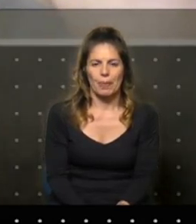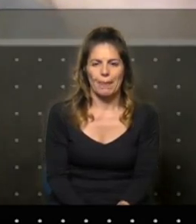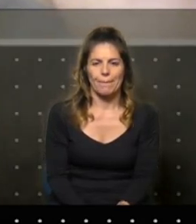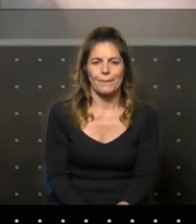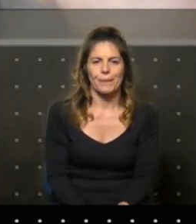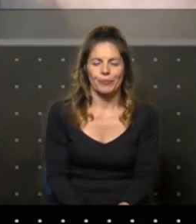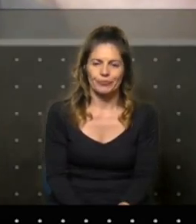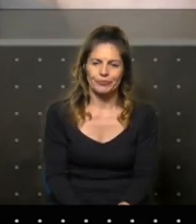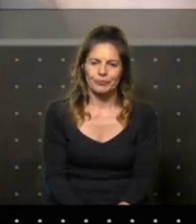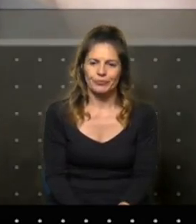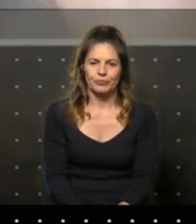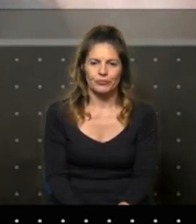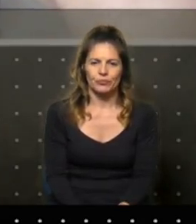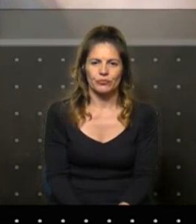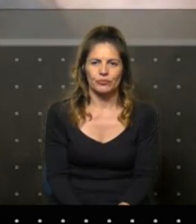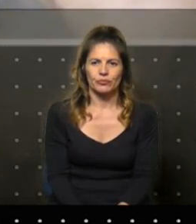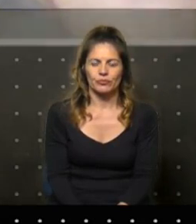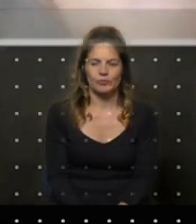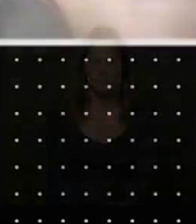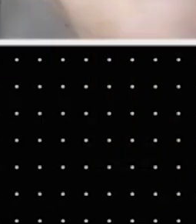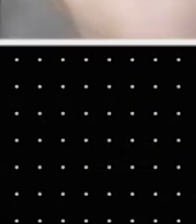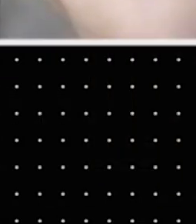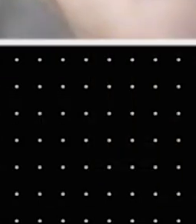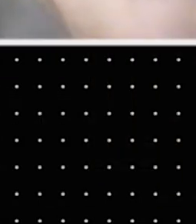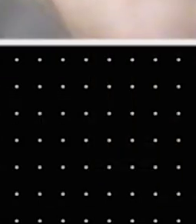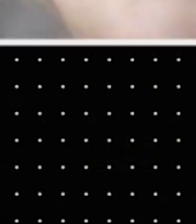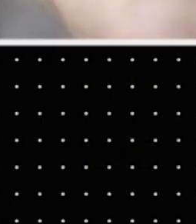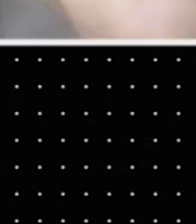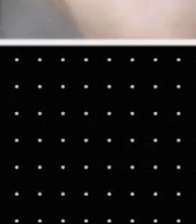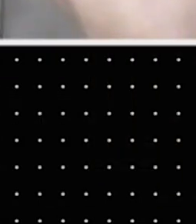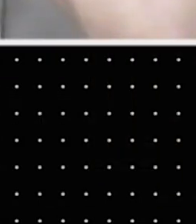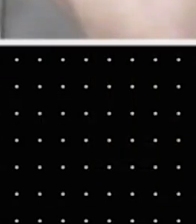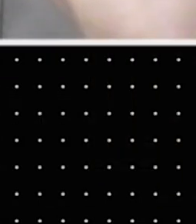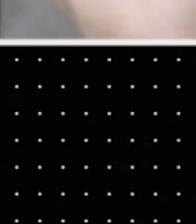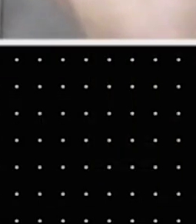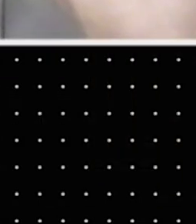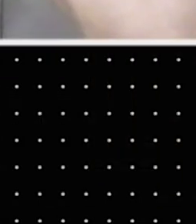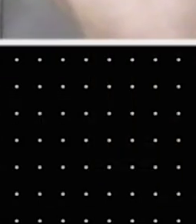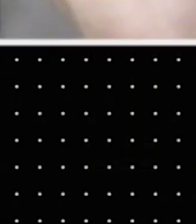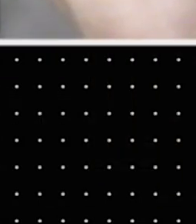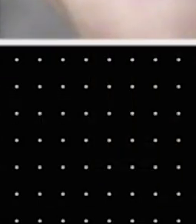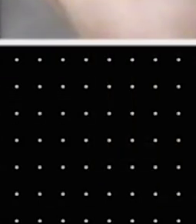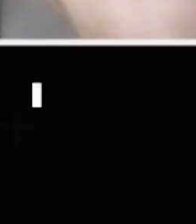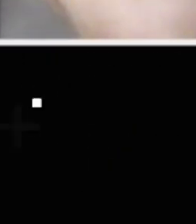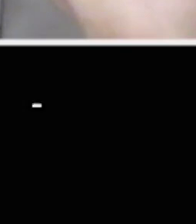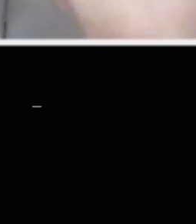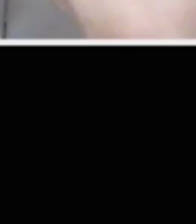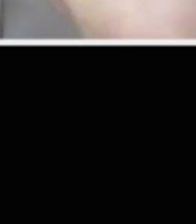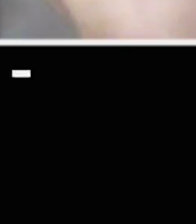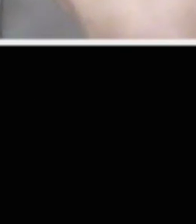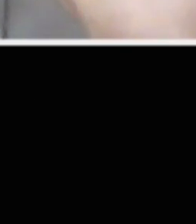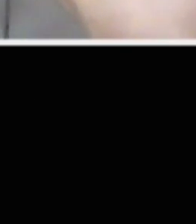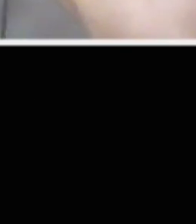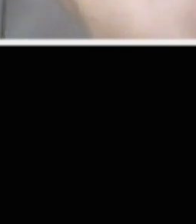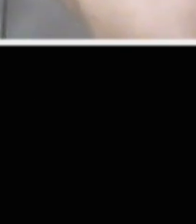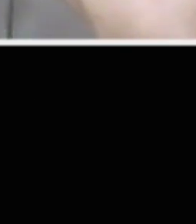más allá de las propuestas andamiaje político institucional que ley con que m cuenta Más allá del